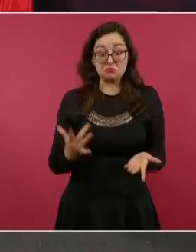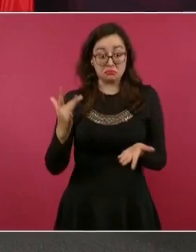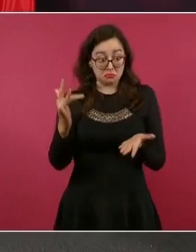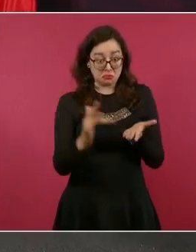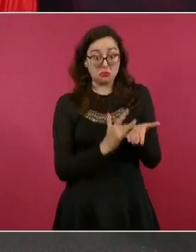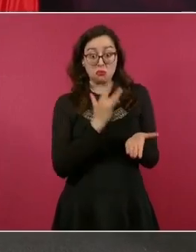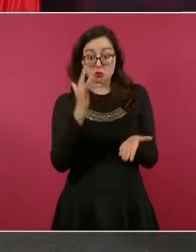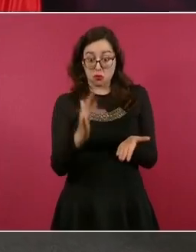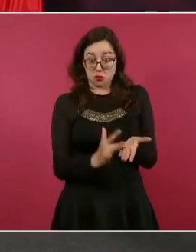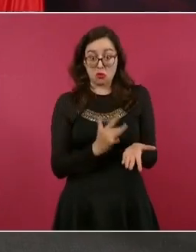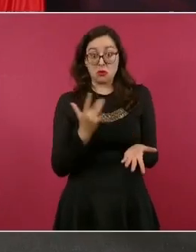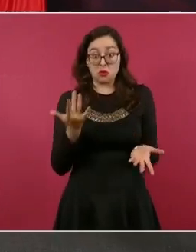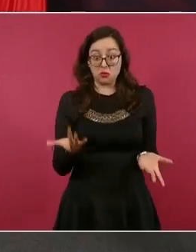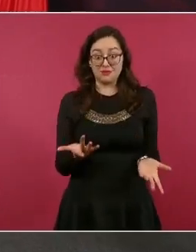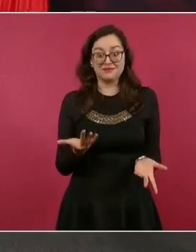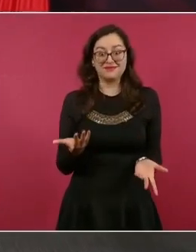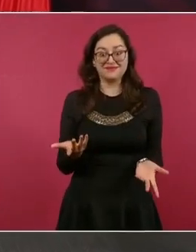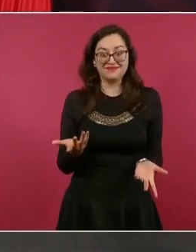acabamos de ver de la OEA